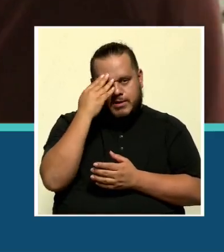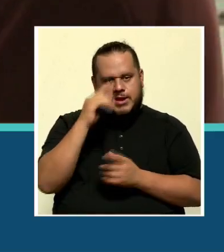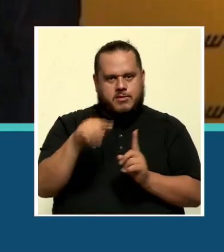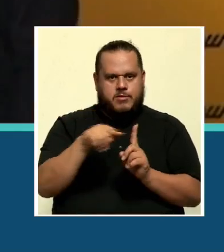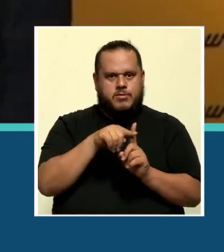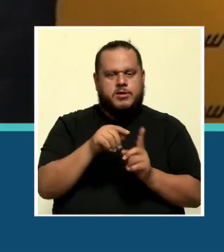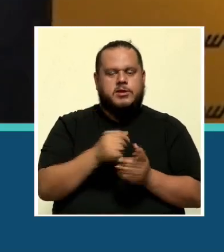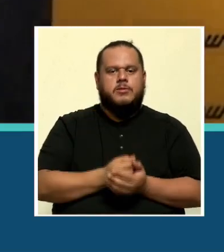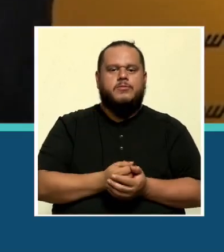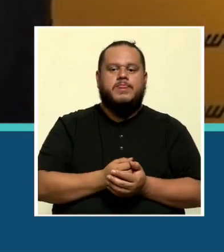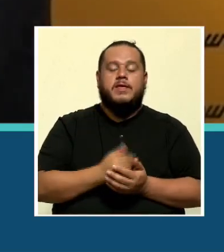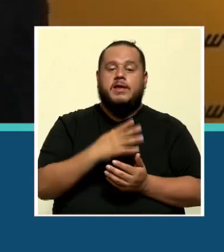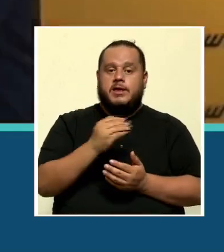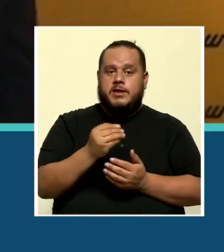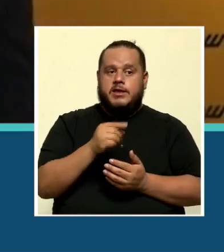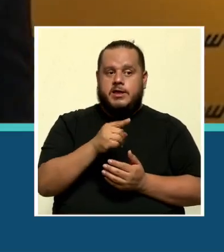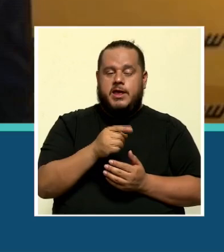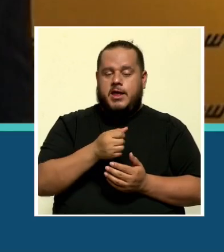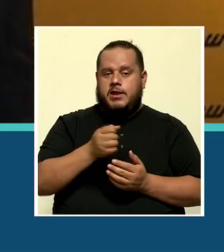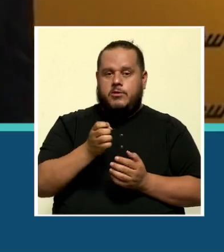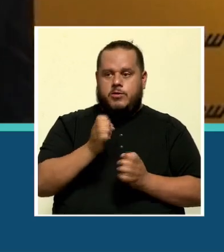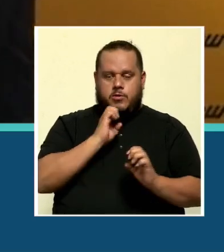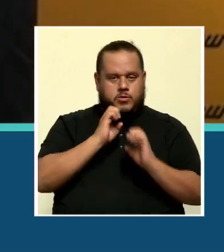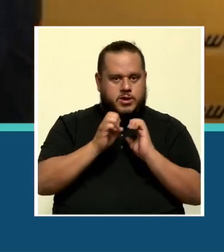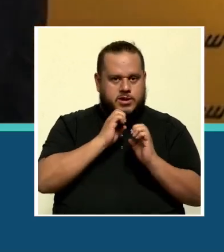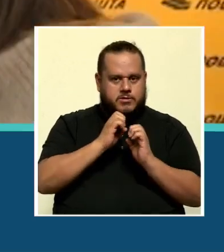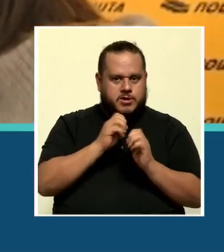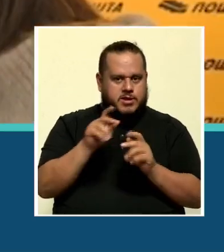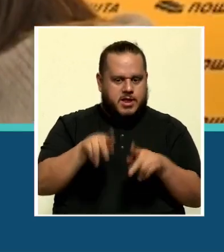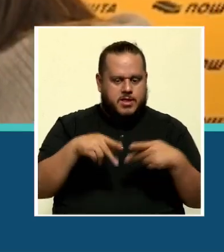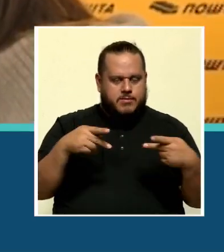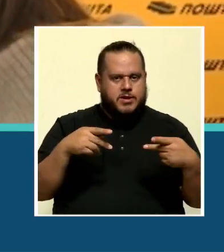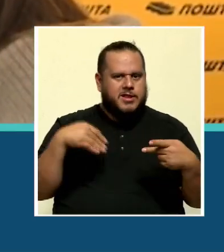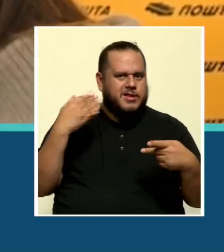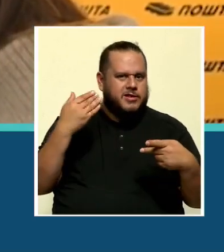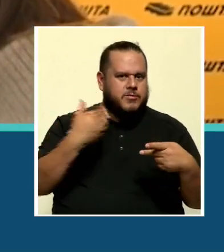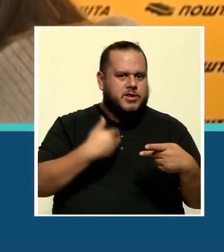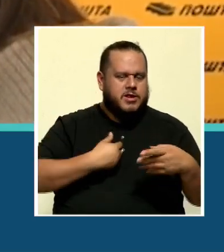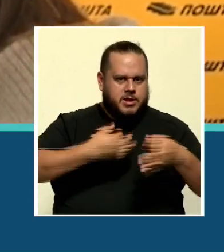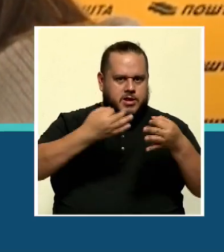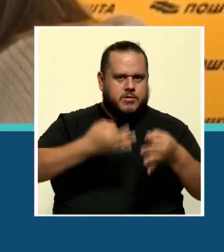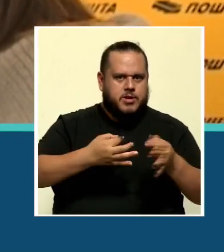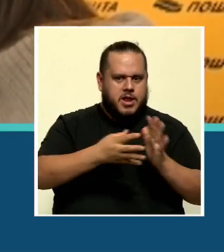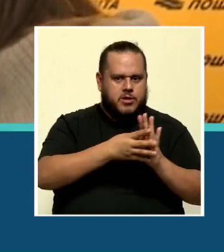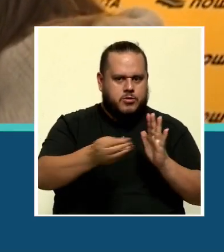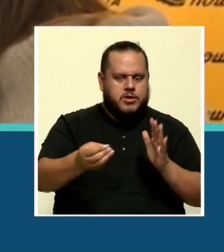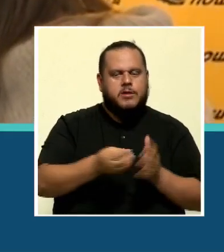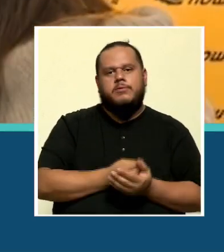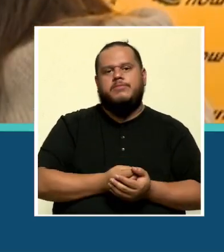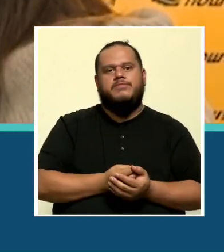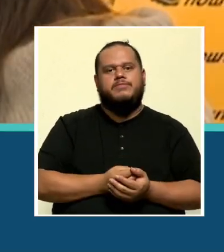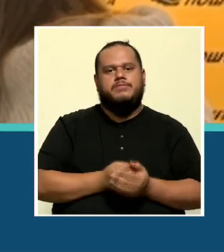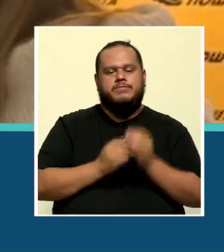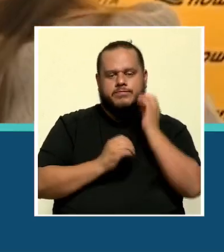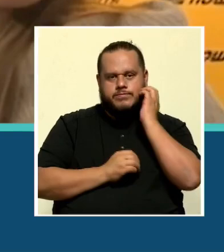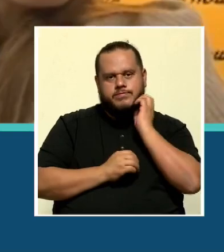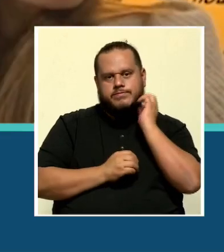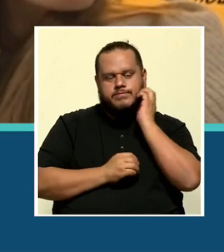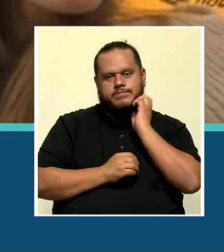positivo. Incluso dio una entrevista presencial de prensa después de tener confirmado el contagio.